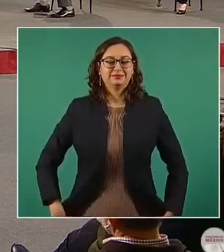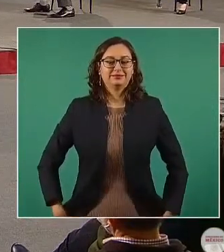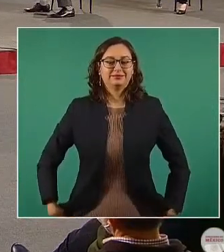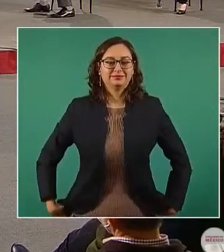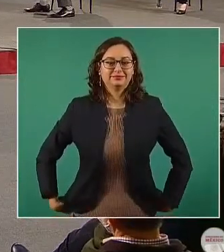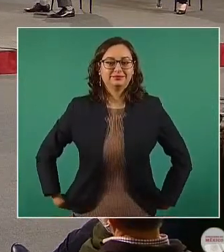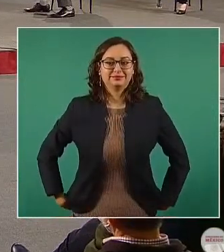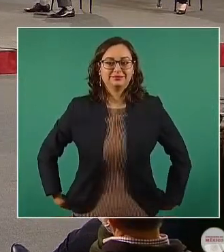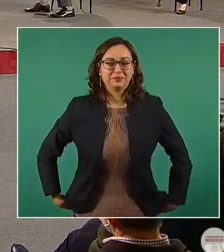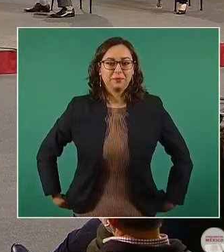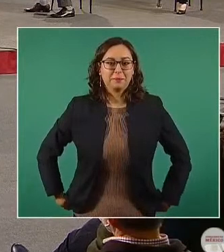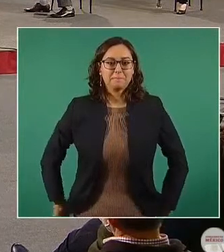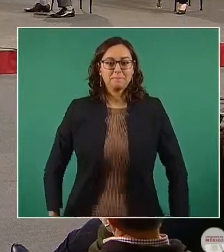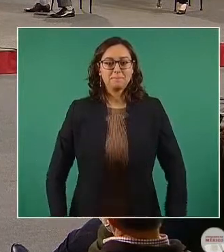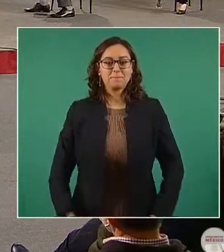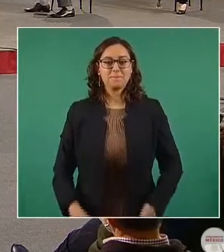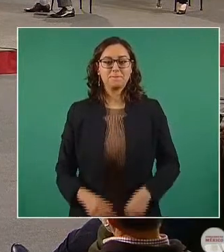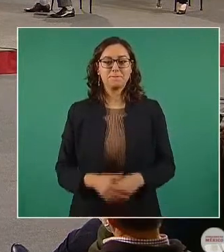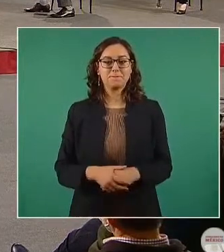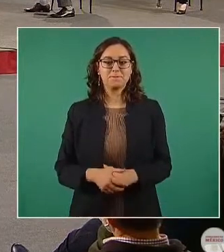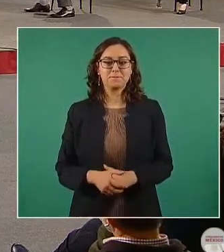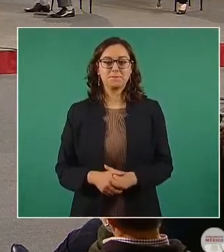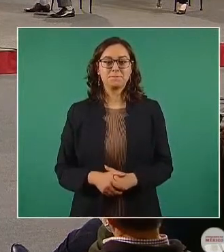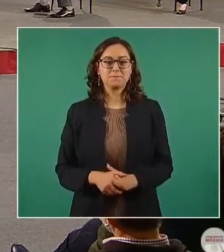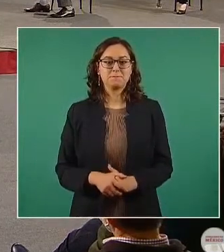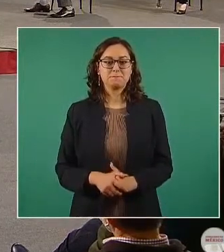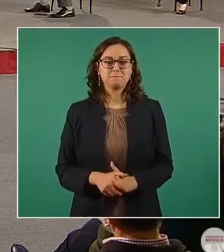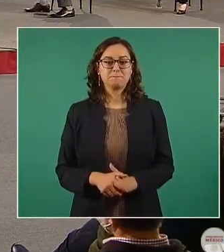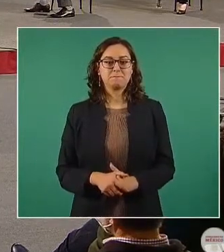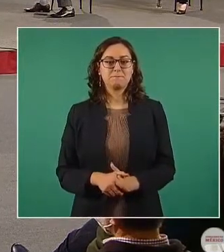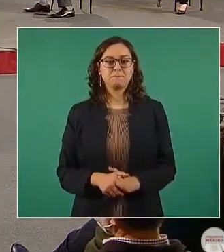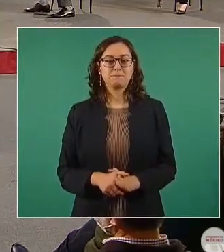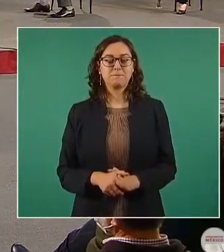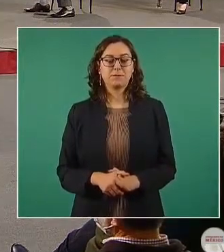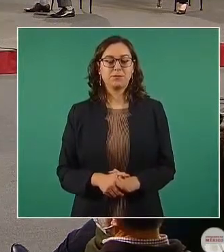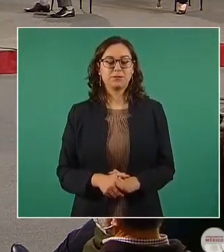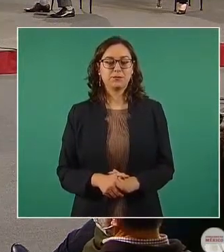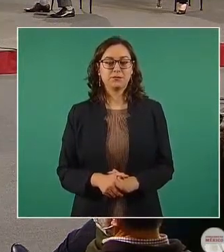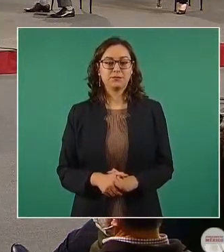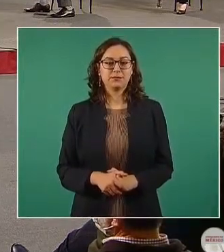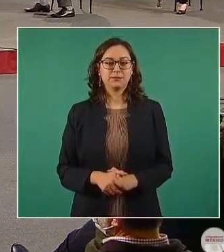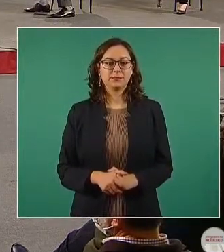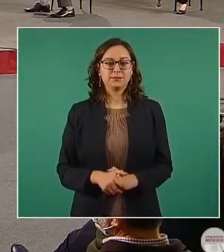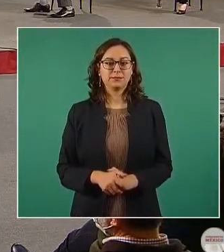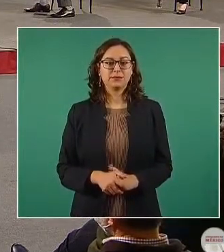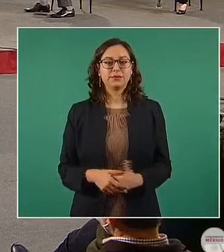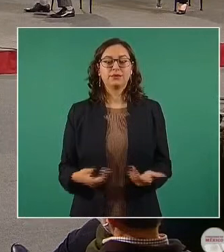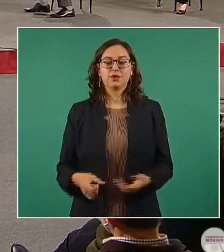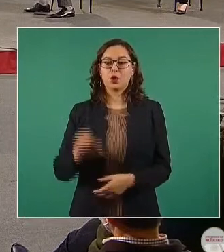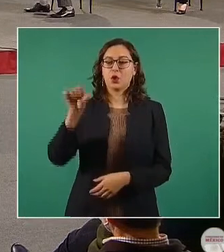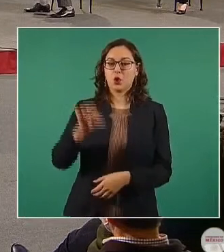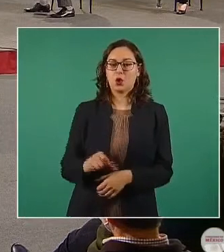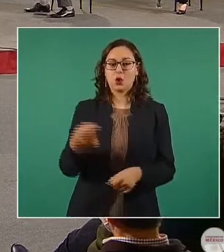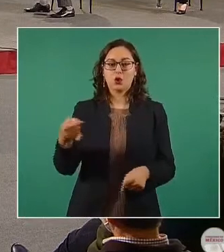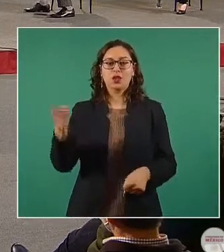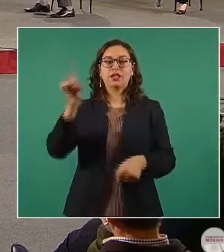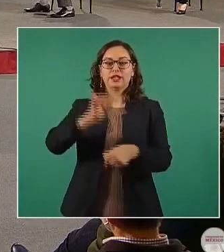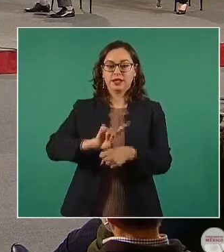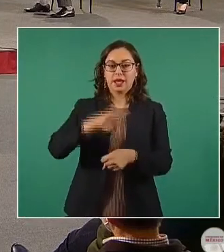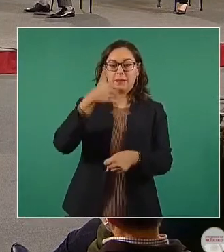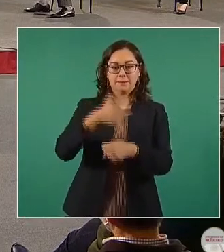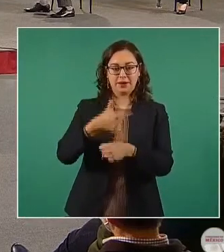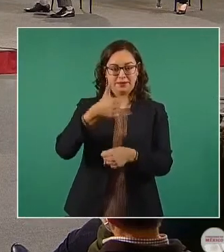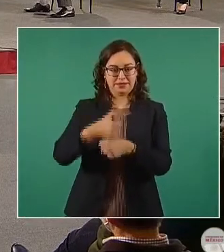Estamos el día de hoy en la primaria Francisco Sarabia de Nojacal, Campeche. Ahí está Campeche. Tengo